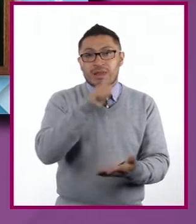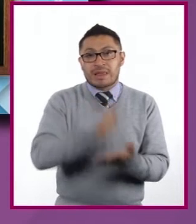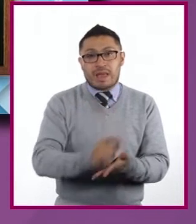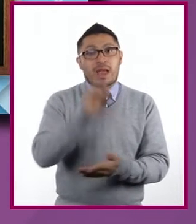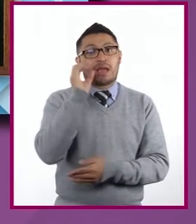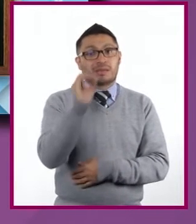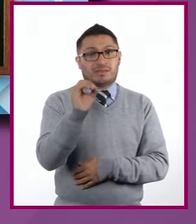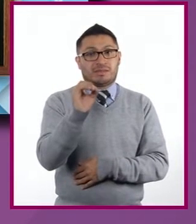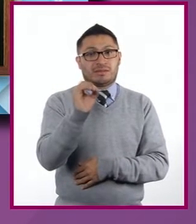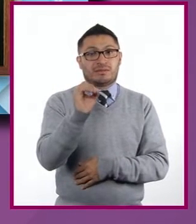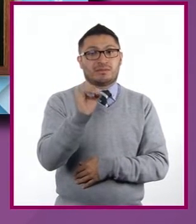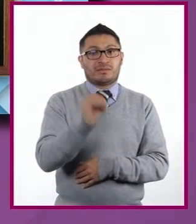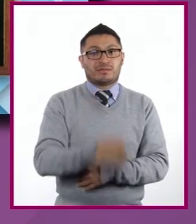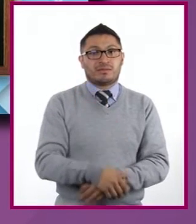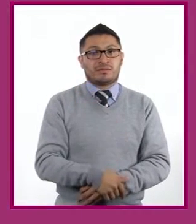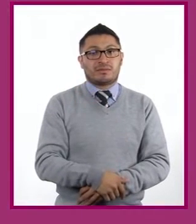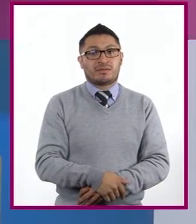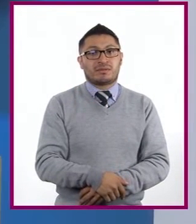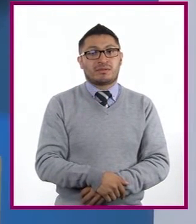Cero?